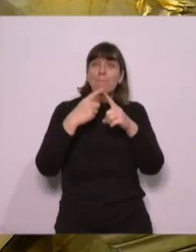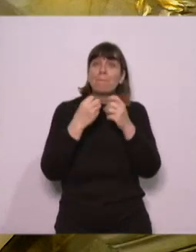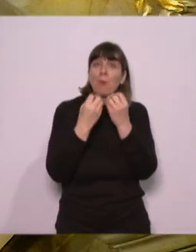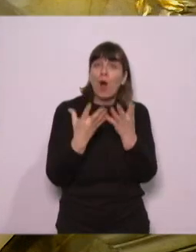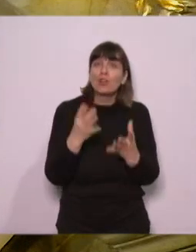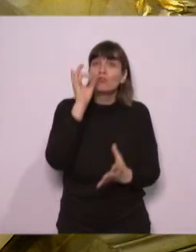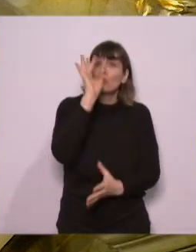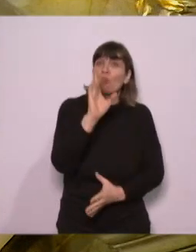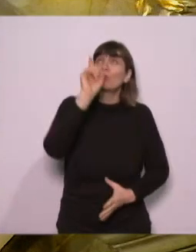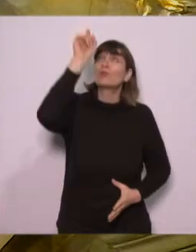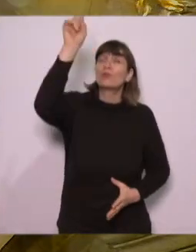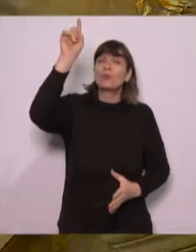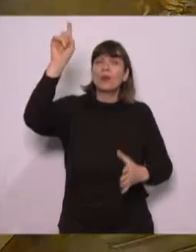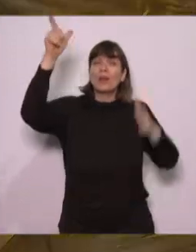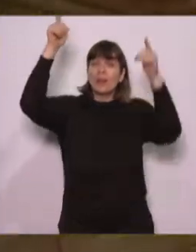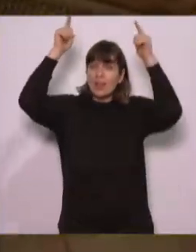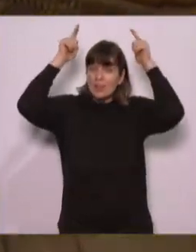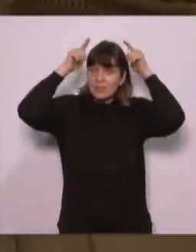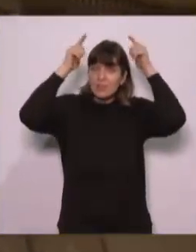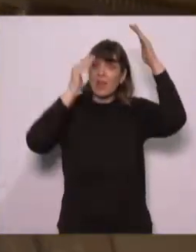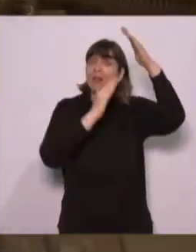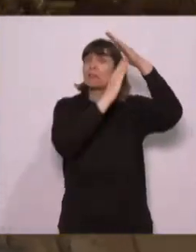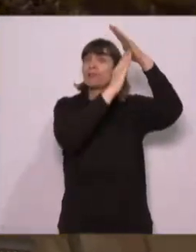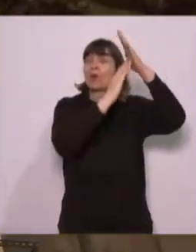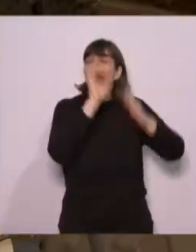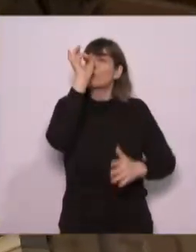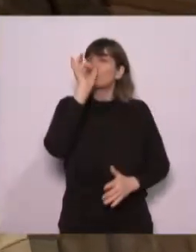nosotros. Porque solo